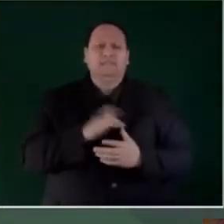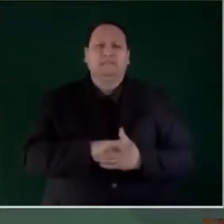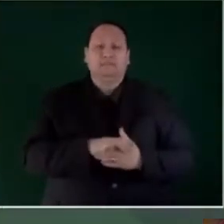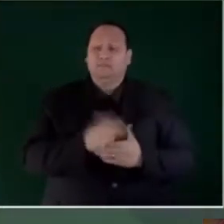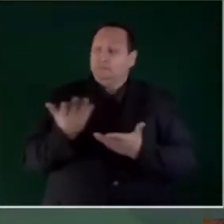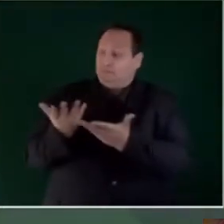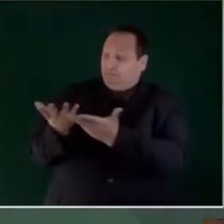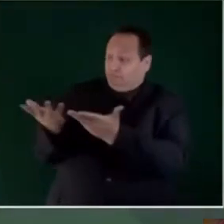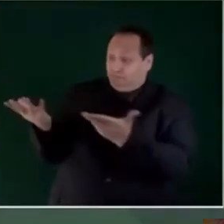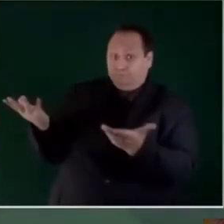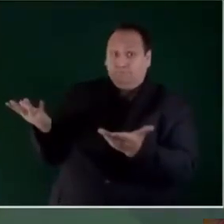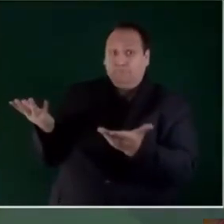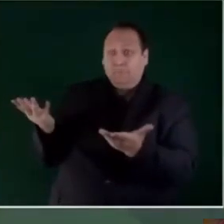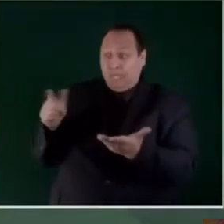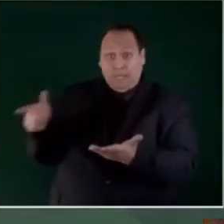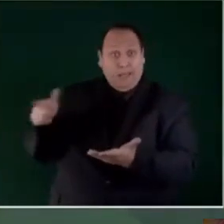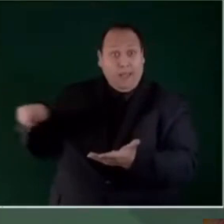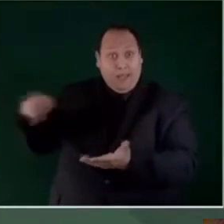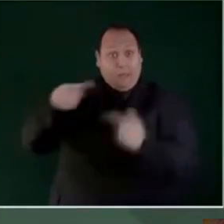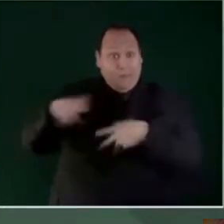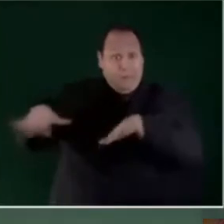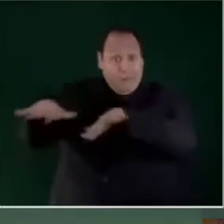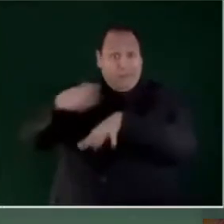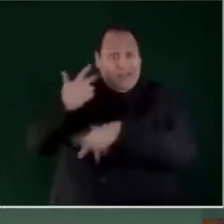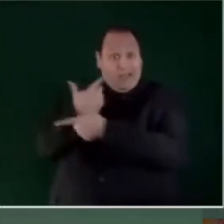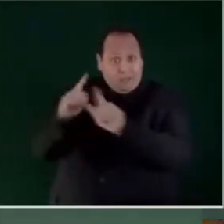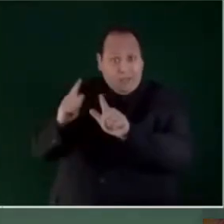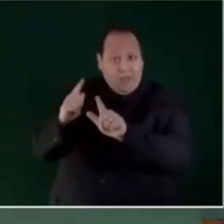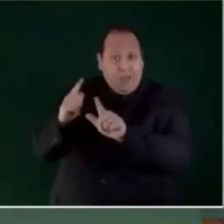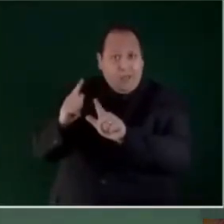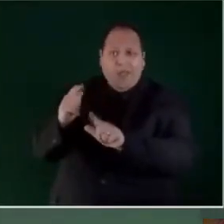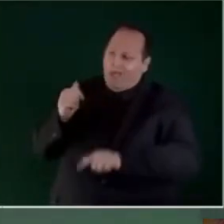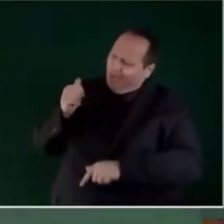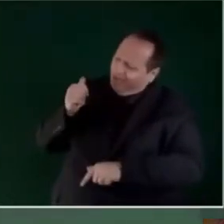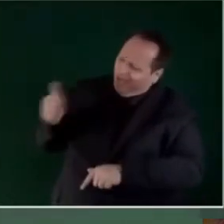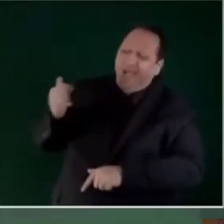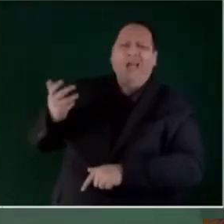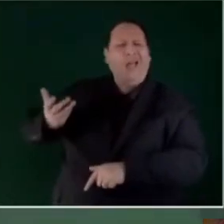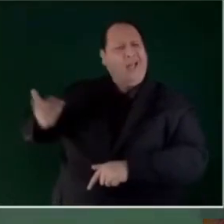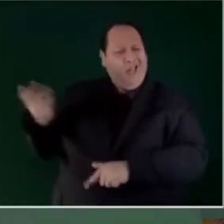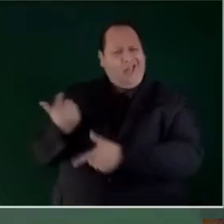el pueblo que quiere ser libre, lo será.